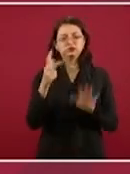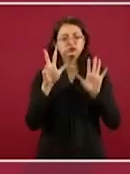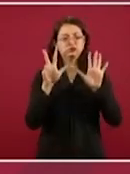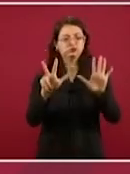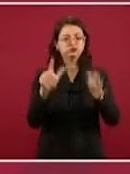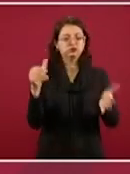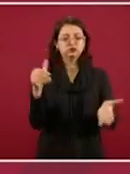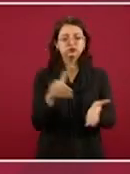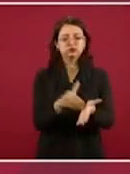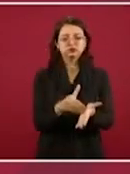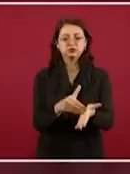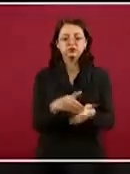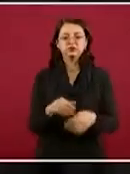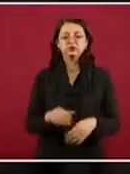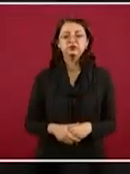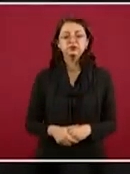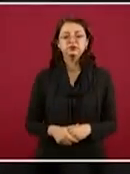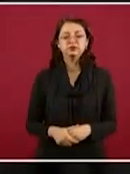y